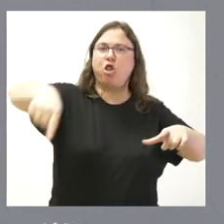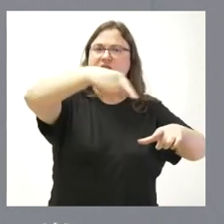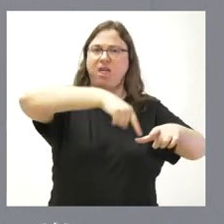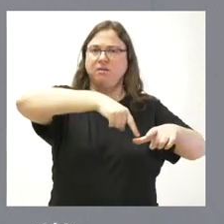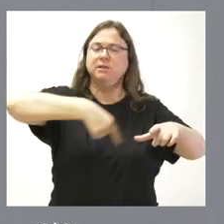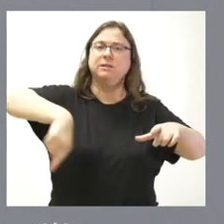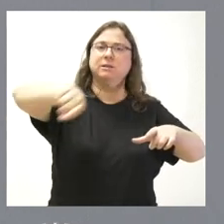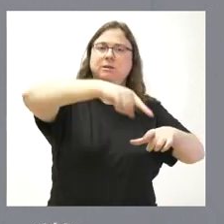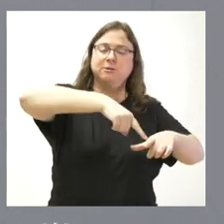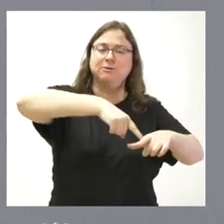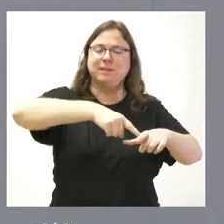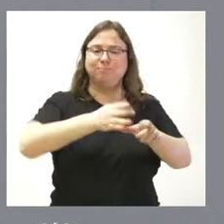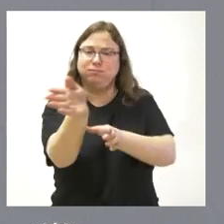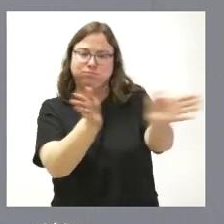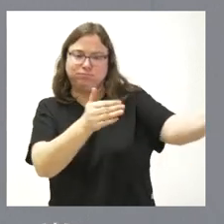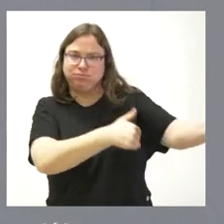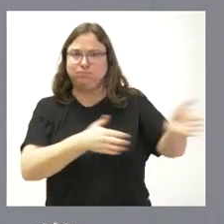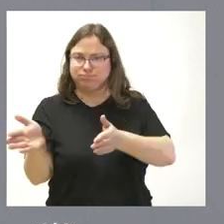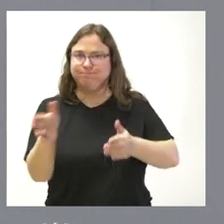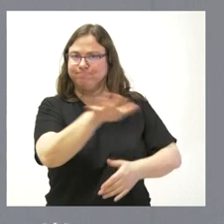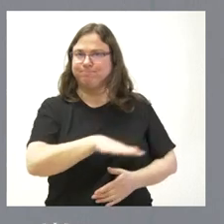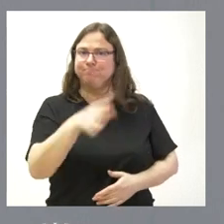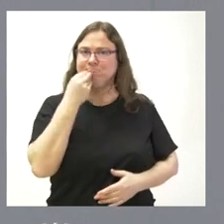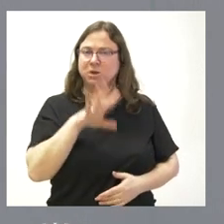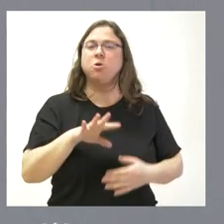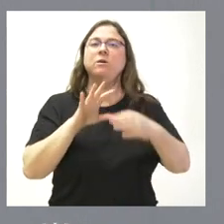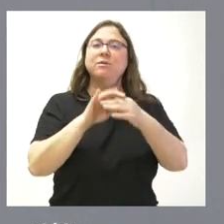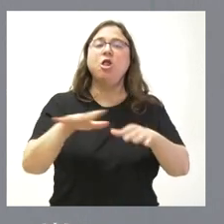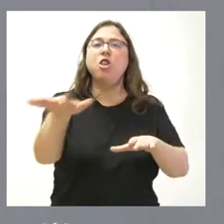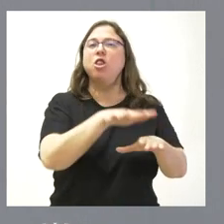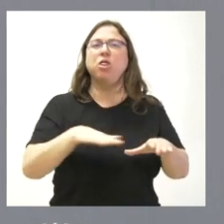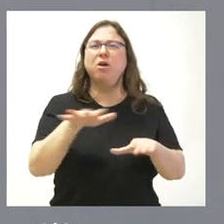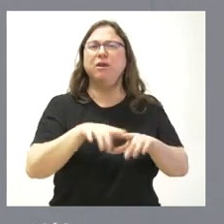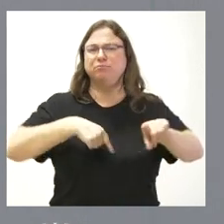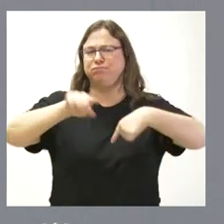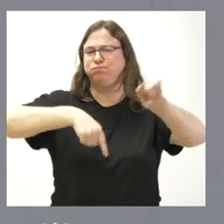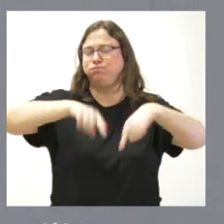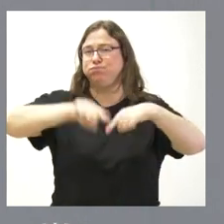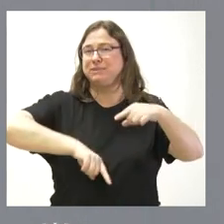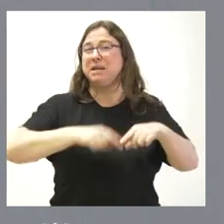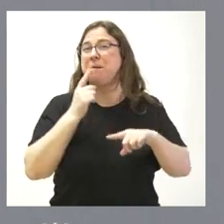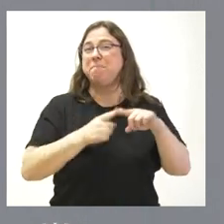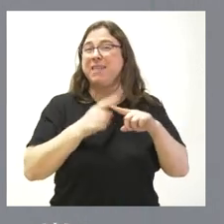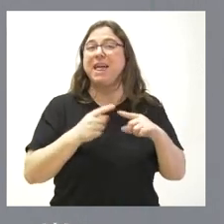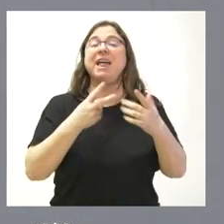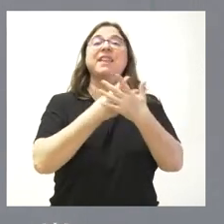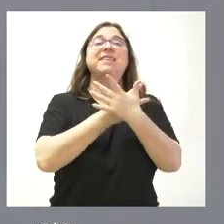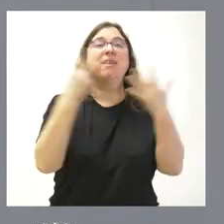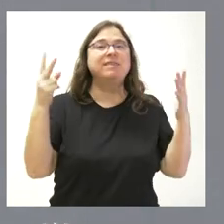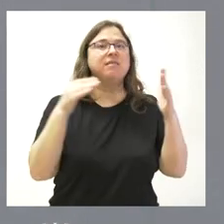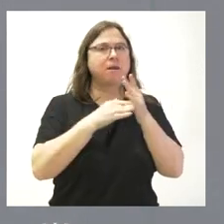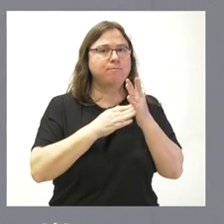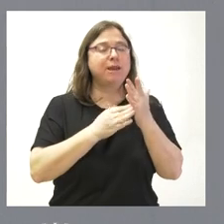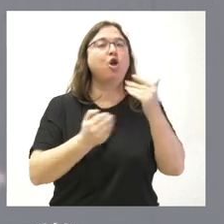permite una mejor distribución del tráfico en esta conexión en una zona que registra una intensidad media diaria de 17,000 vehículos